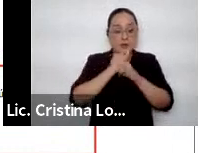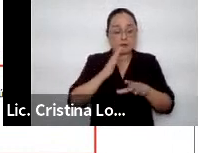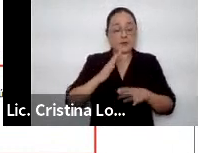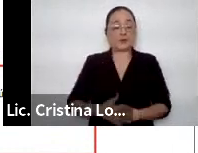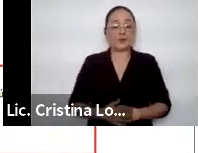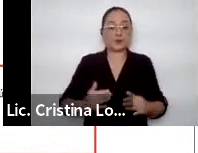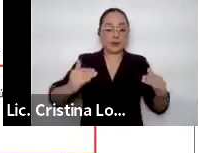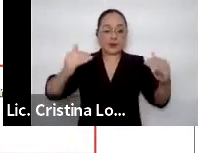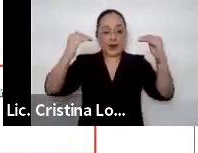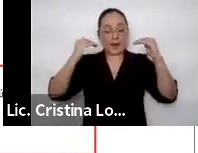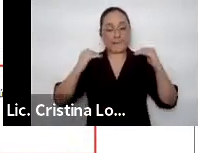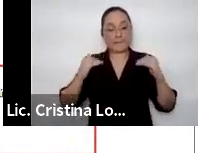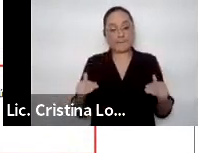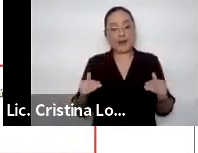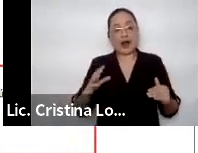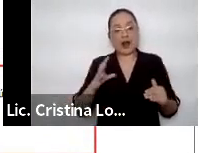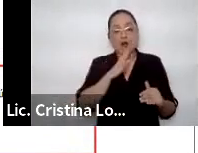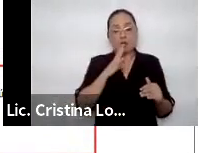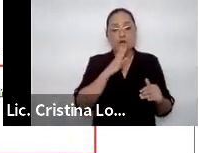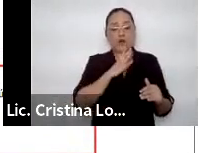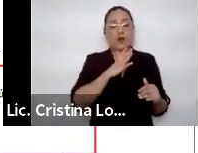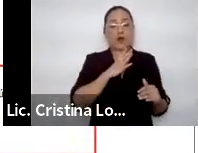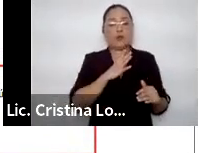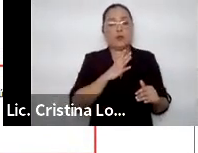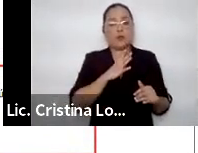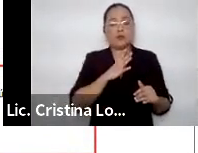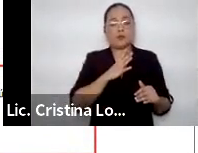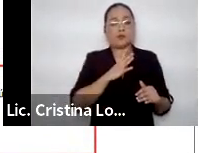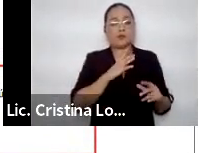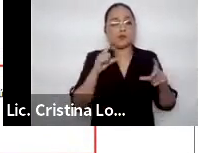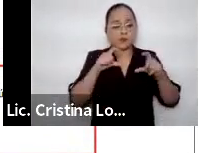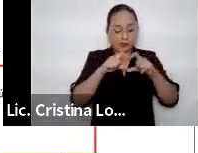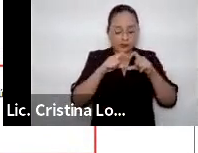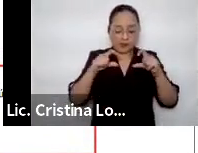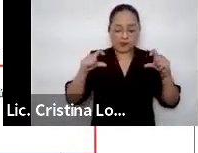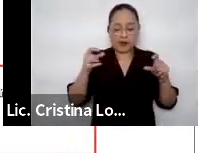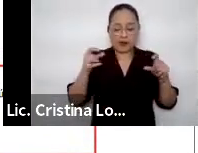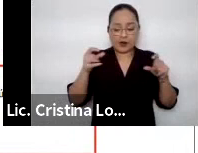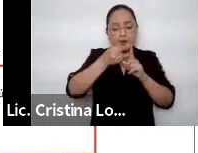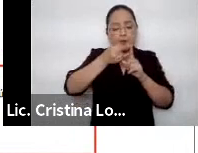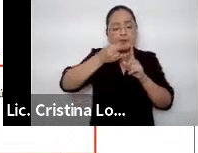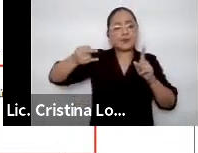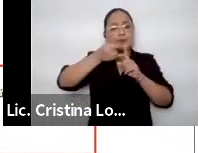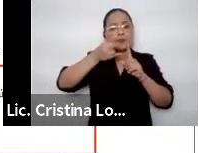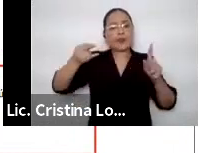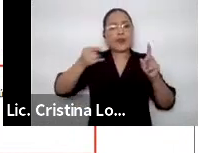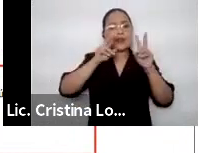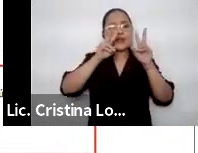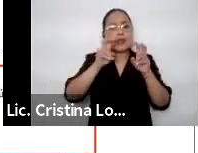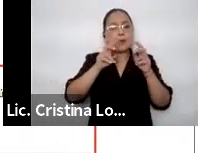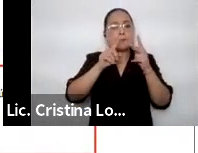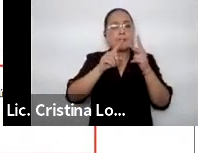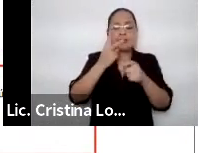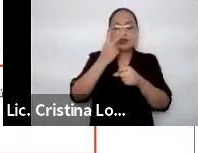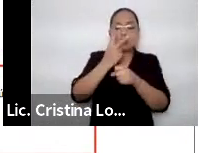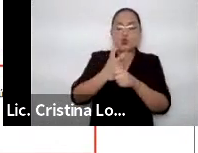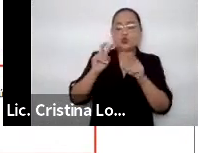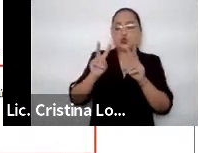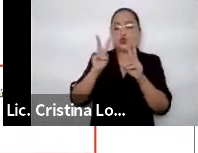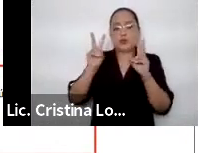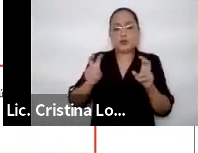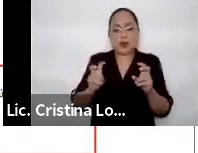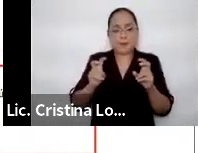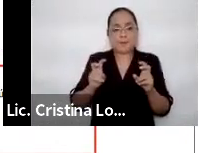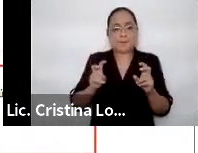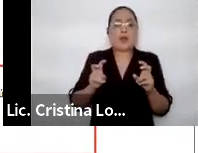continuación, tenemos precisamente el apartado de rubro, título y subtítulo. Entonces aquí